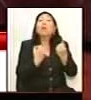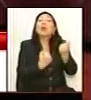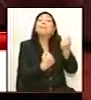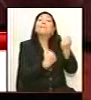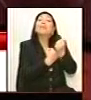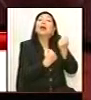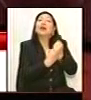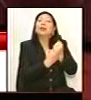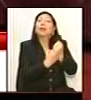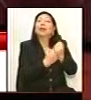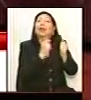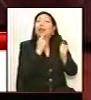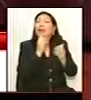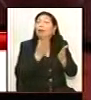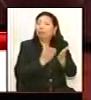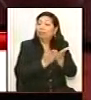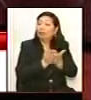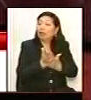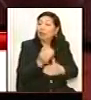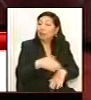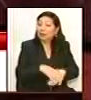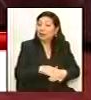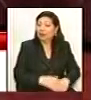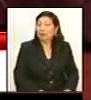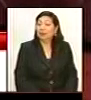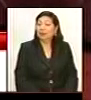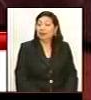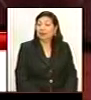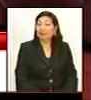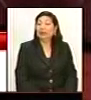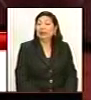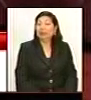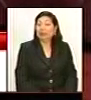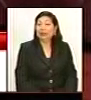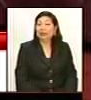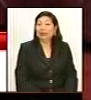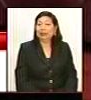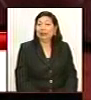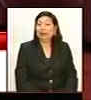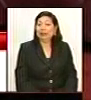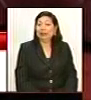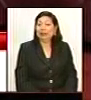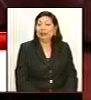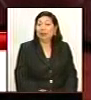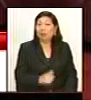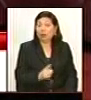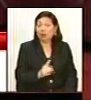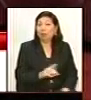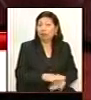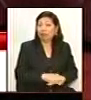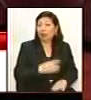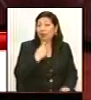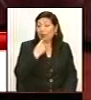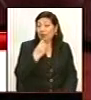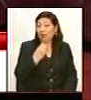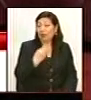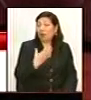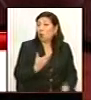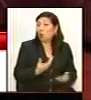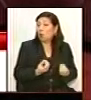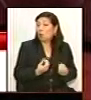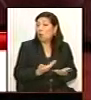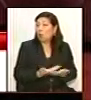el proceso que está en curso. Ay, no, entonces ahí vamos a aclarar las cosas. Usted está tratando de decir, como no